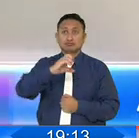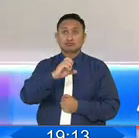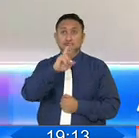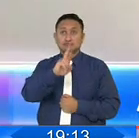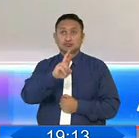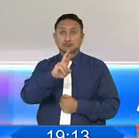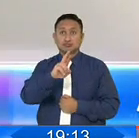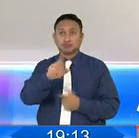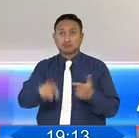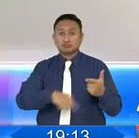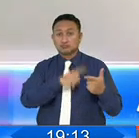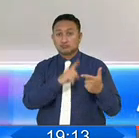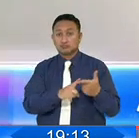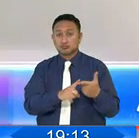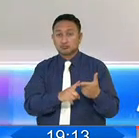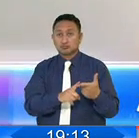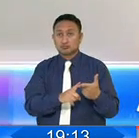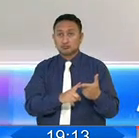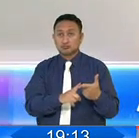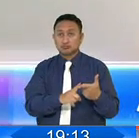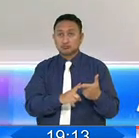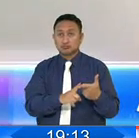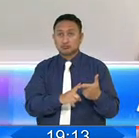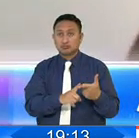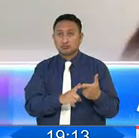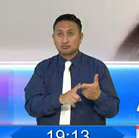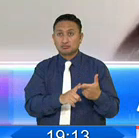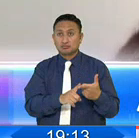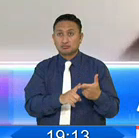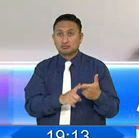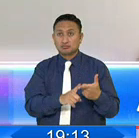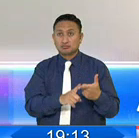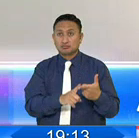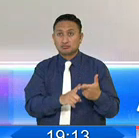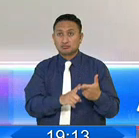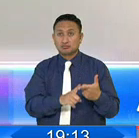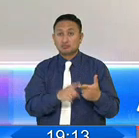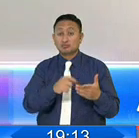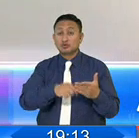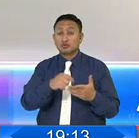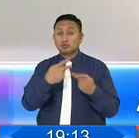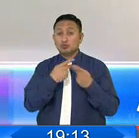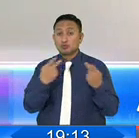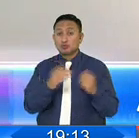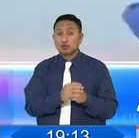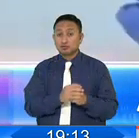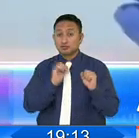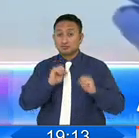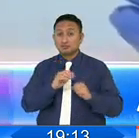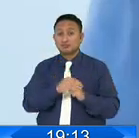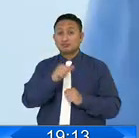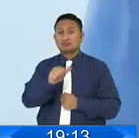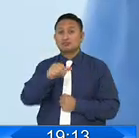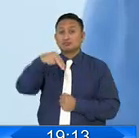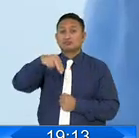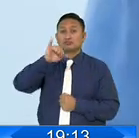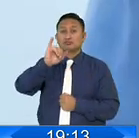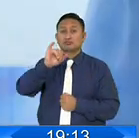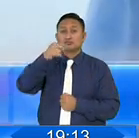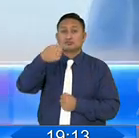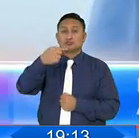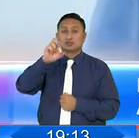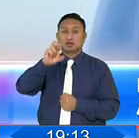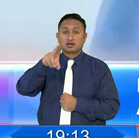sus similares. Y la otra contratación pública serían para pruebas de antígenos. La prueba de antígenos tiene